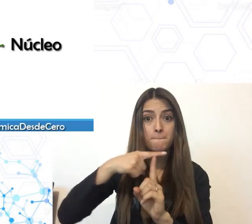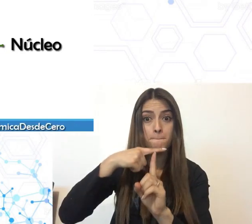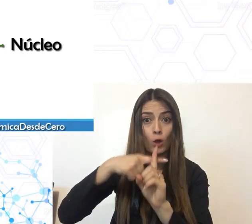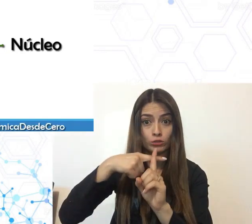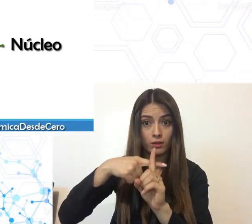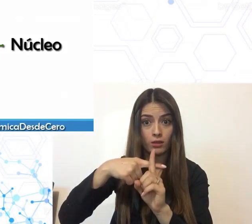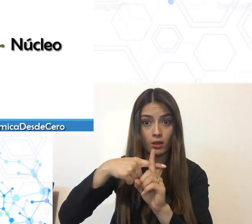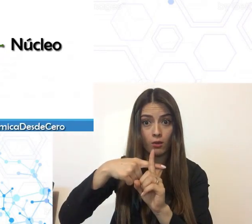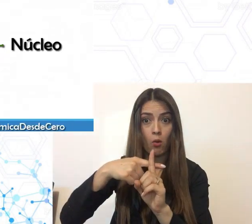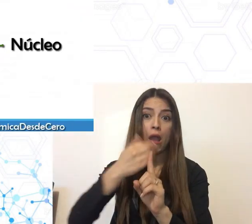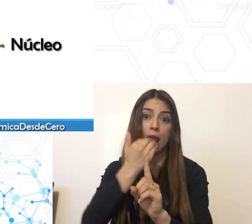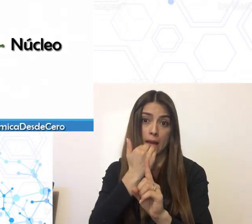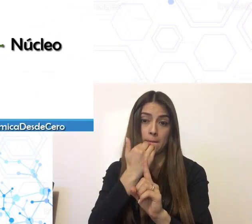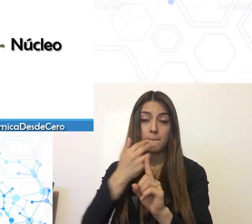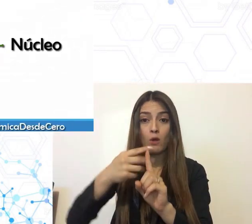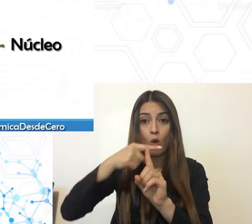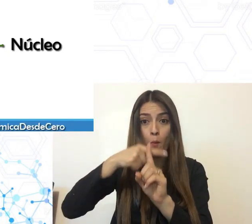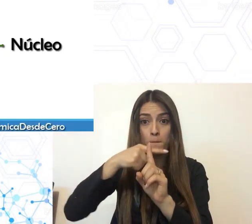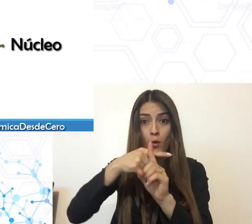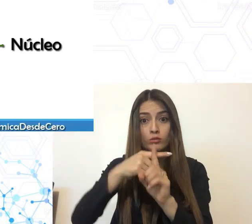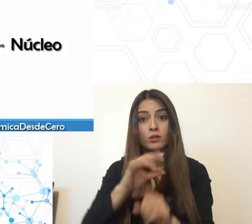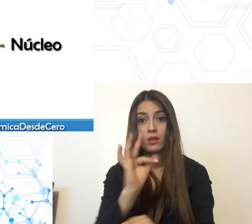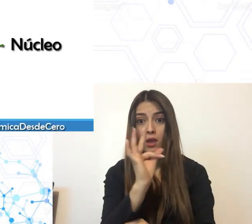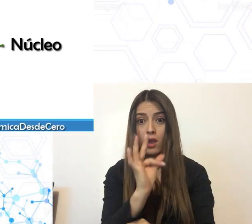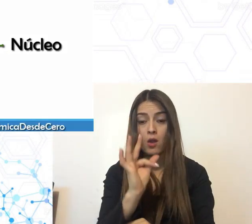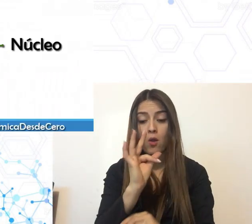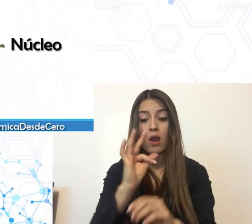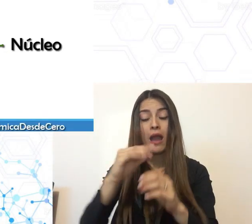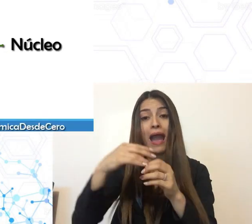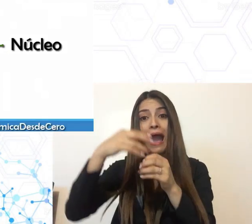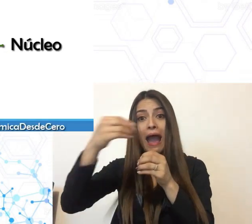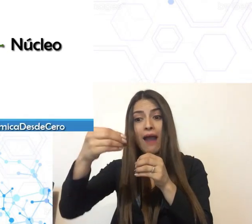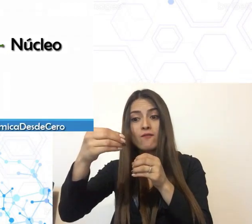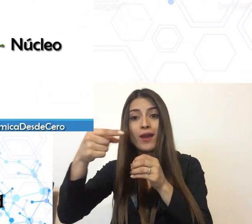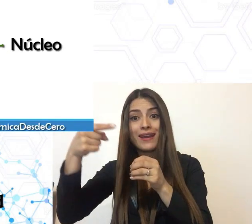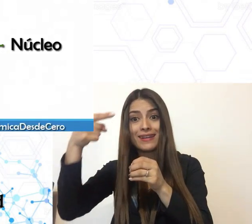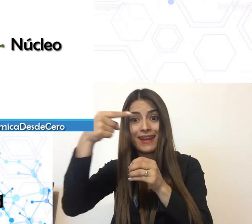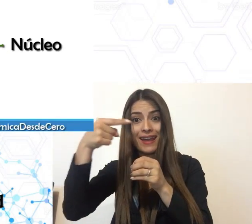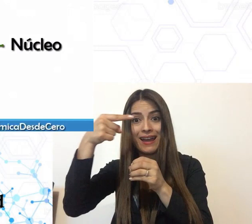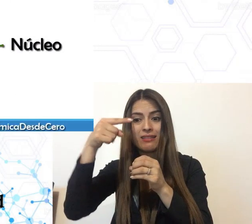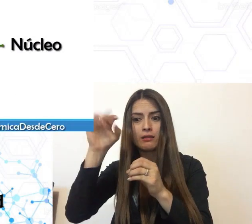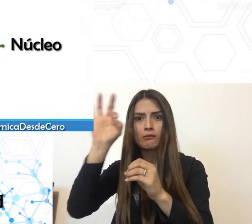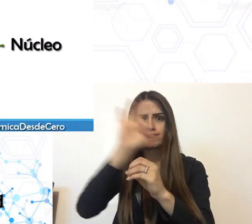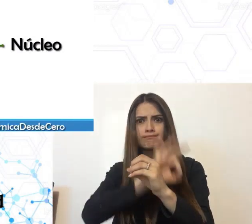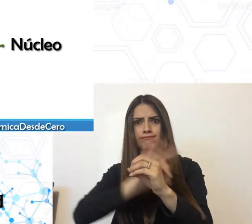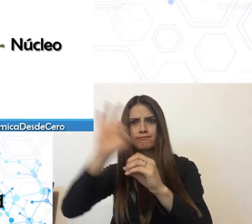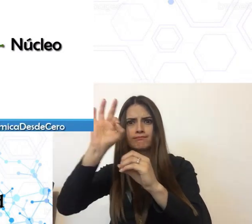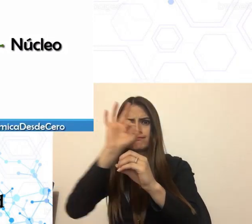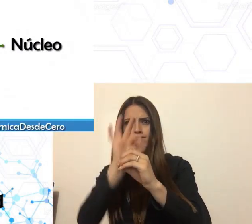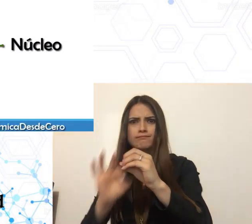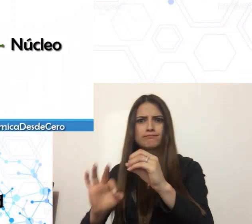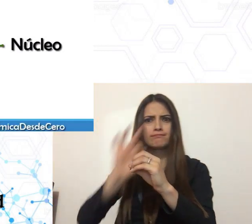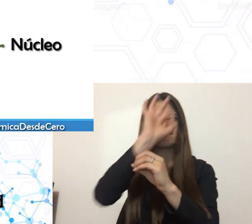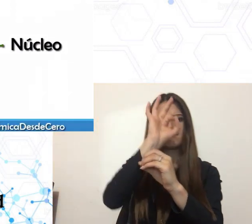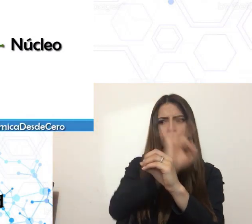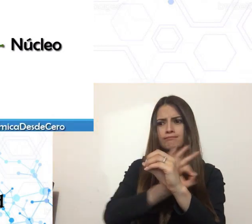dice que la mayor parte del átomo es una parte vacía. Entonces los electrones se